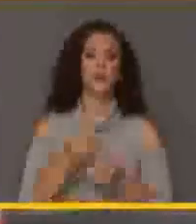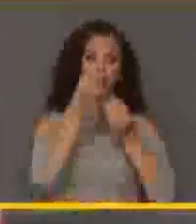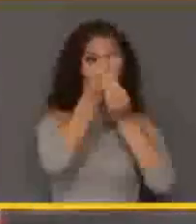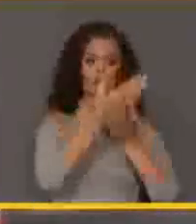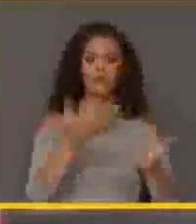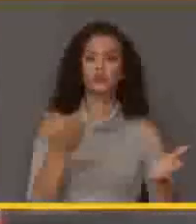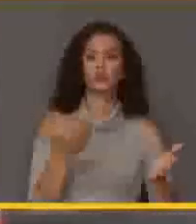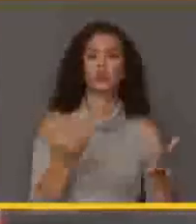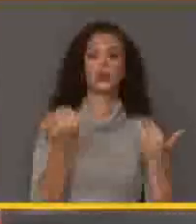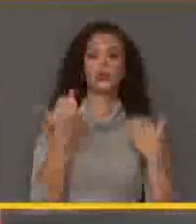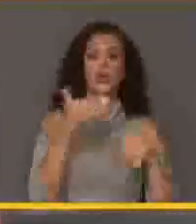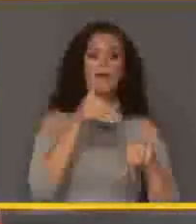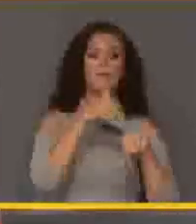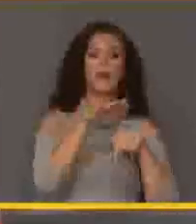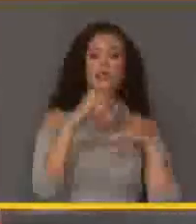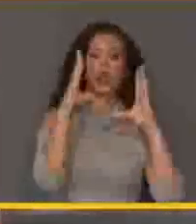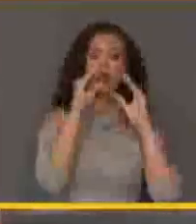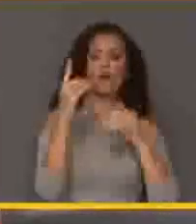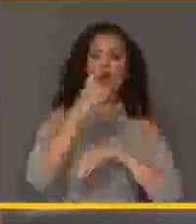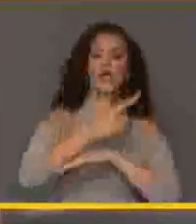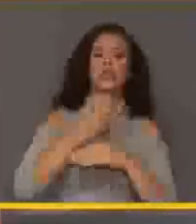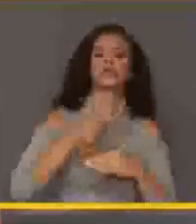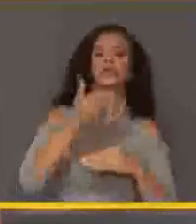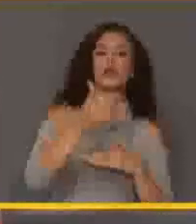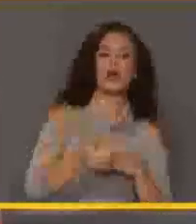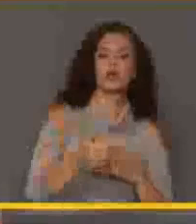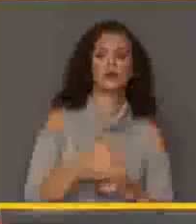anunciaron que lo mandaban la información hasta el día siguiente.